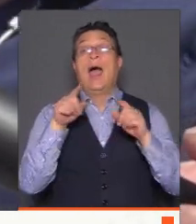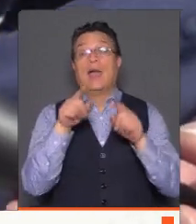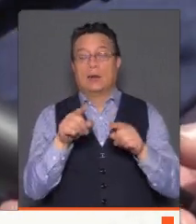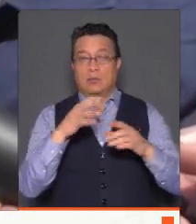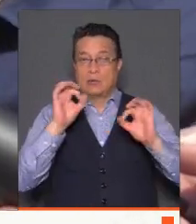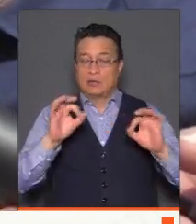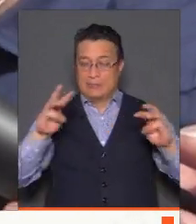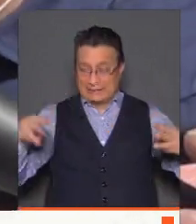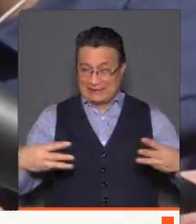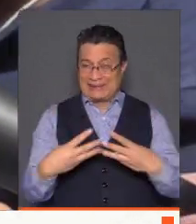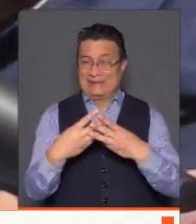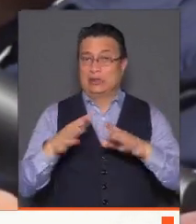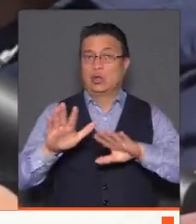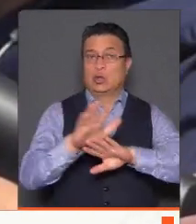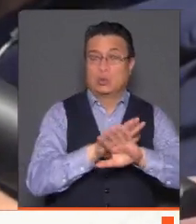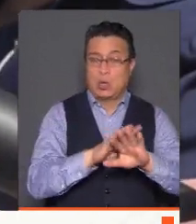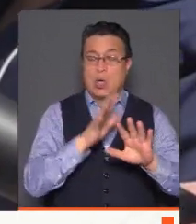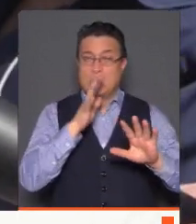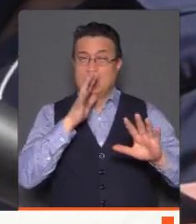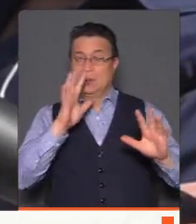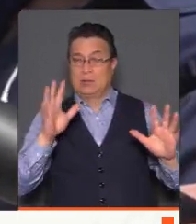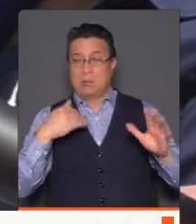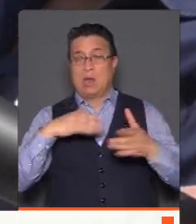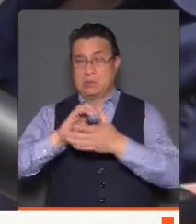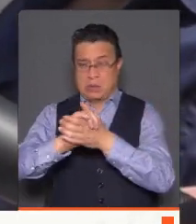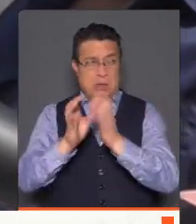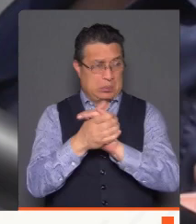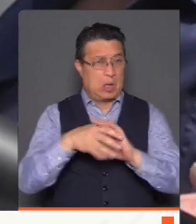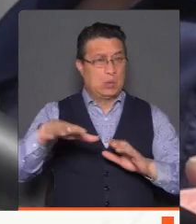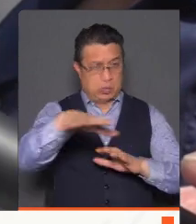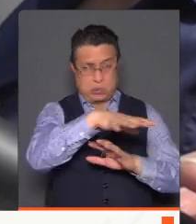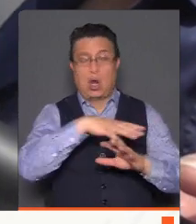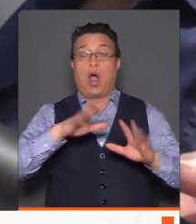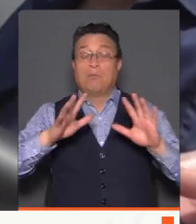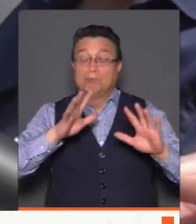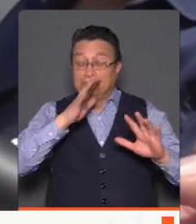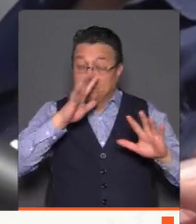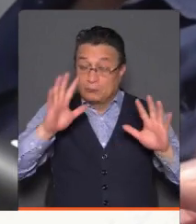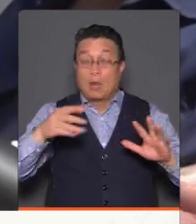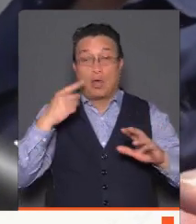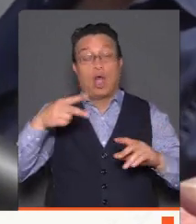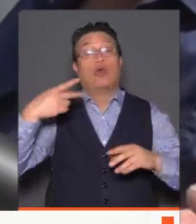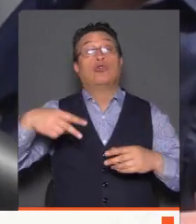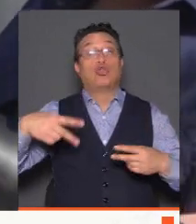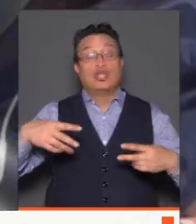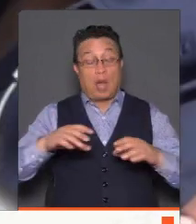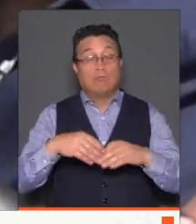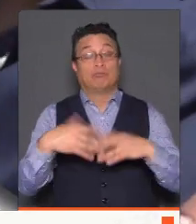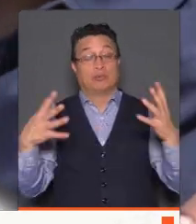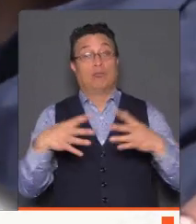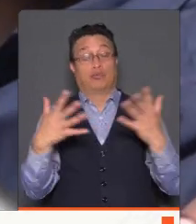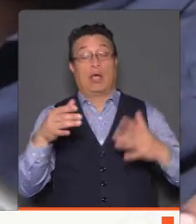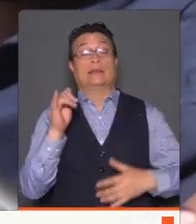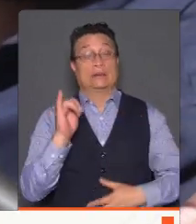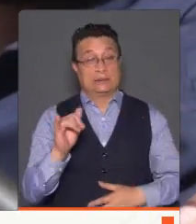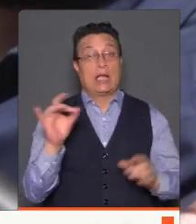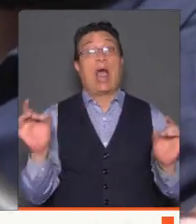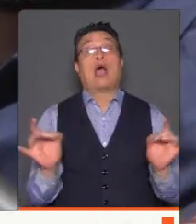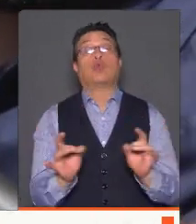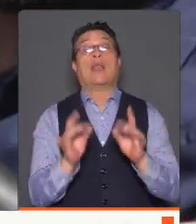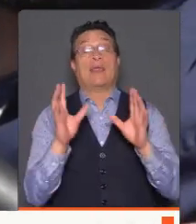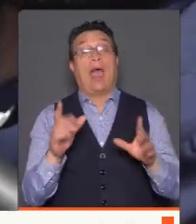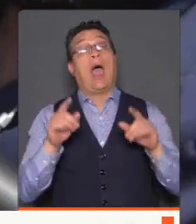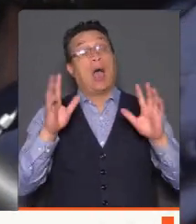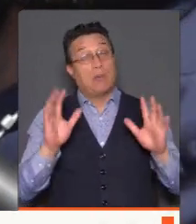red de protección, pero efectivamente hemos coincidido en los últimos días en estas noticias que son tremendamente alarmantes. Ese tipo de organizaciones